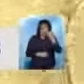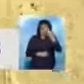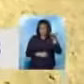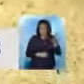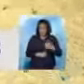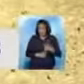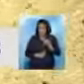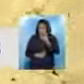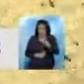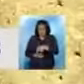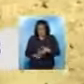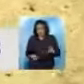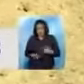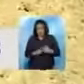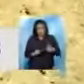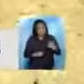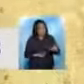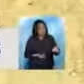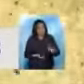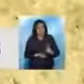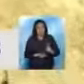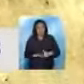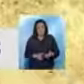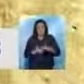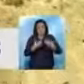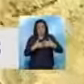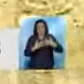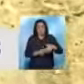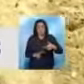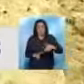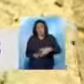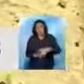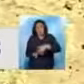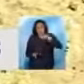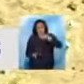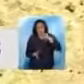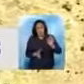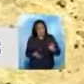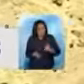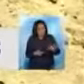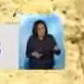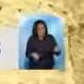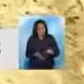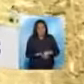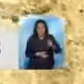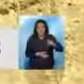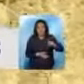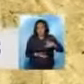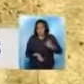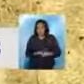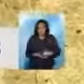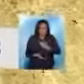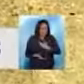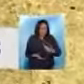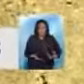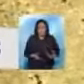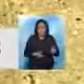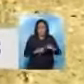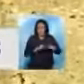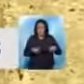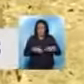nuestra realidad. Pero ya aquí el tema no parte por una motobomba, ya no basta una motobomba. Aquí el tema es intervención del gobierno regional